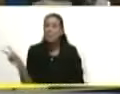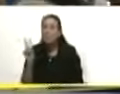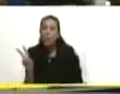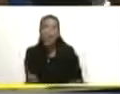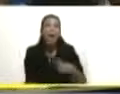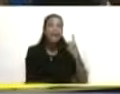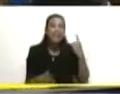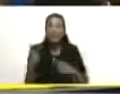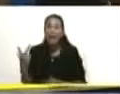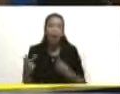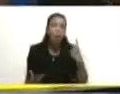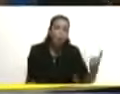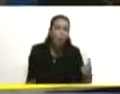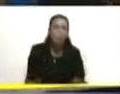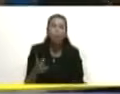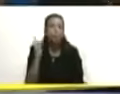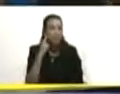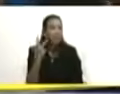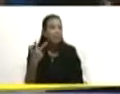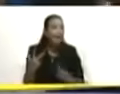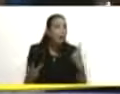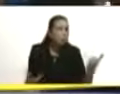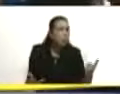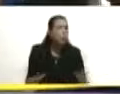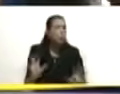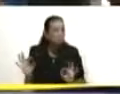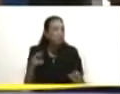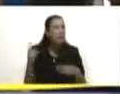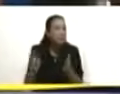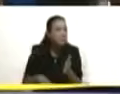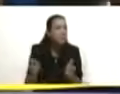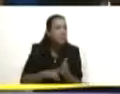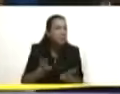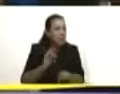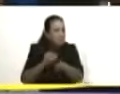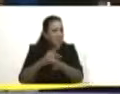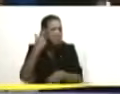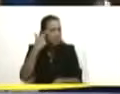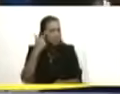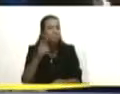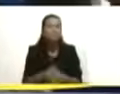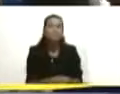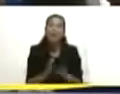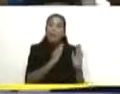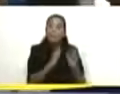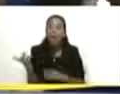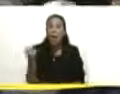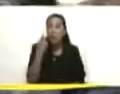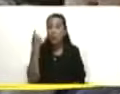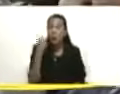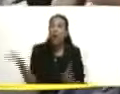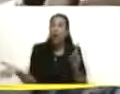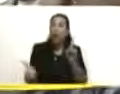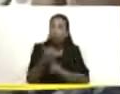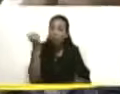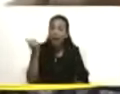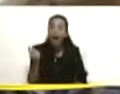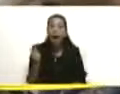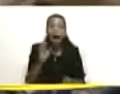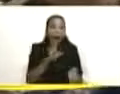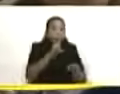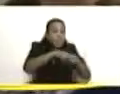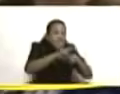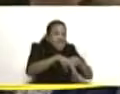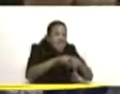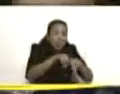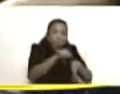elecciones. 3-1. Está sonando el 3-1. Sí, presidente. Estén pendientes, pues. Este plan busca encontrar en el semillero de la